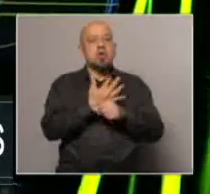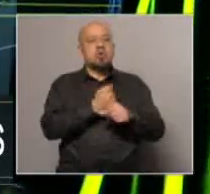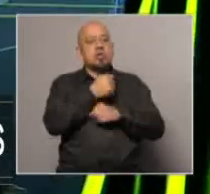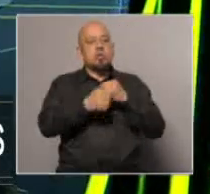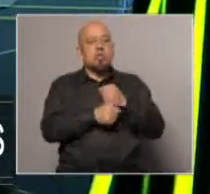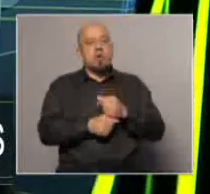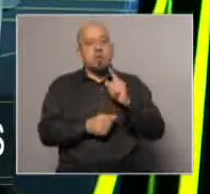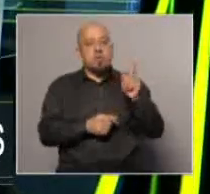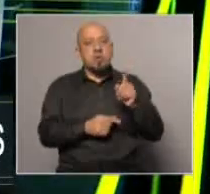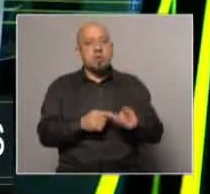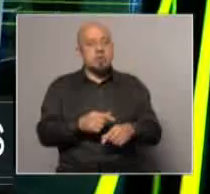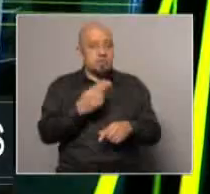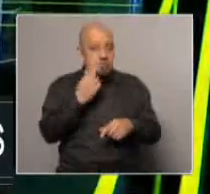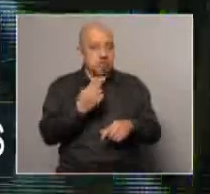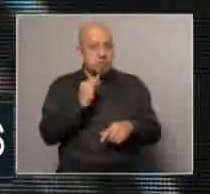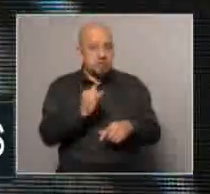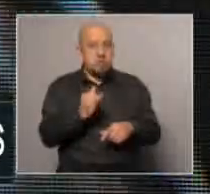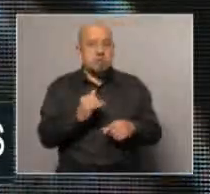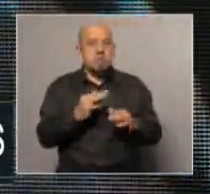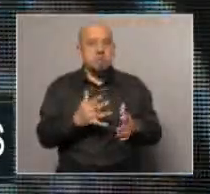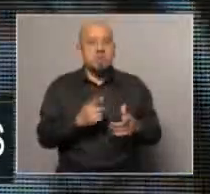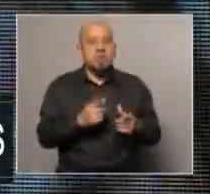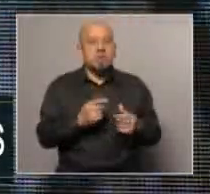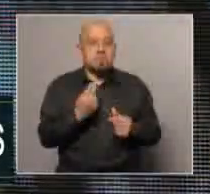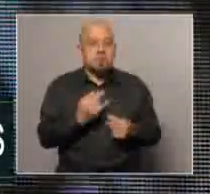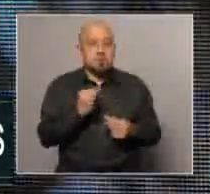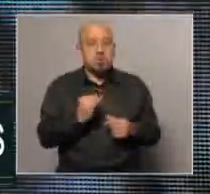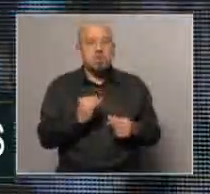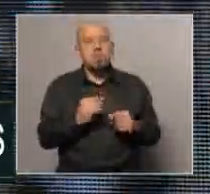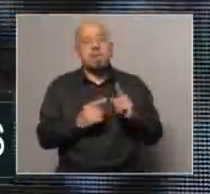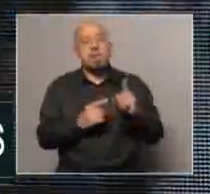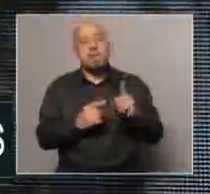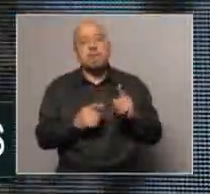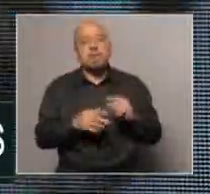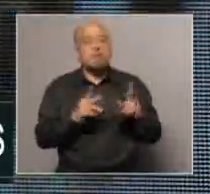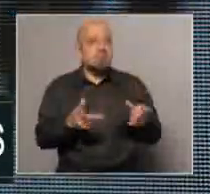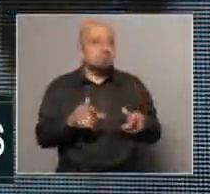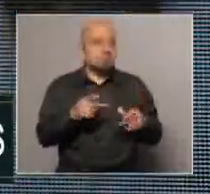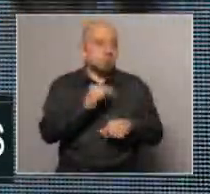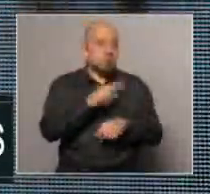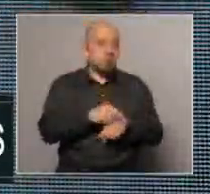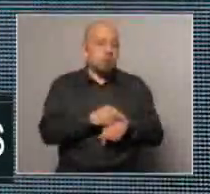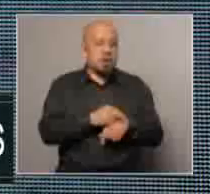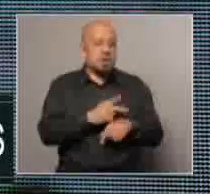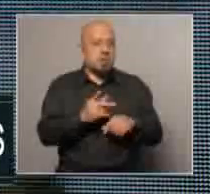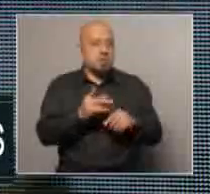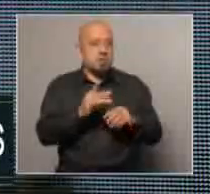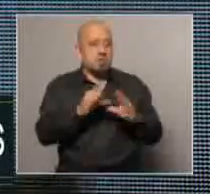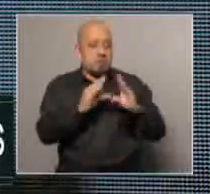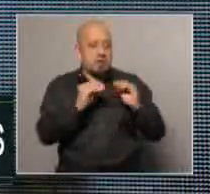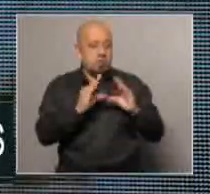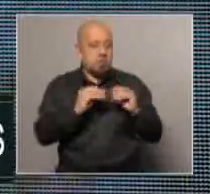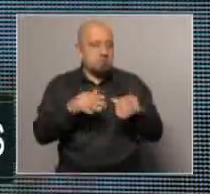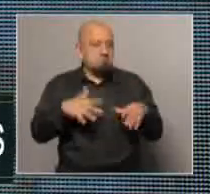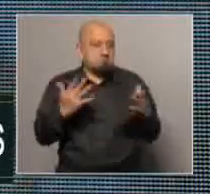logrado, bueno, ahí está permitido tanto para uso terapéutico, o sea, medicinal, como también recreativo, lúdico, con lo cual en los últimos 5 años han